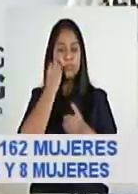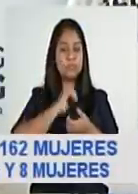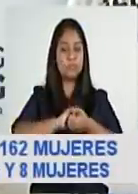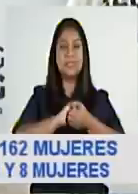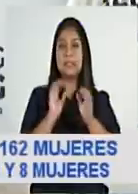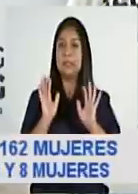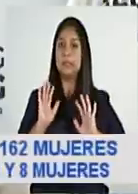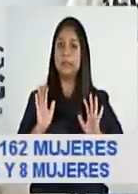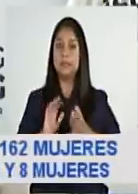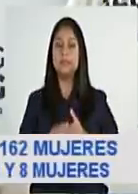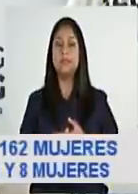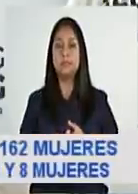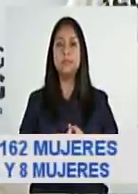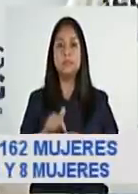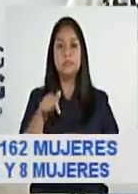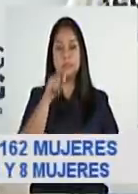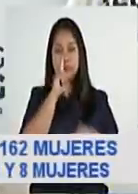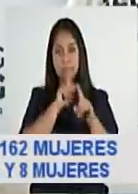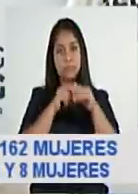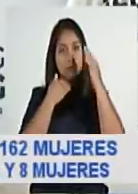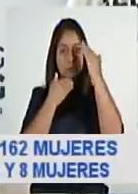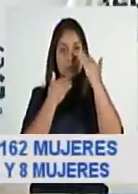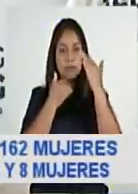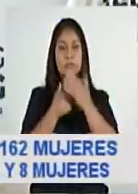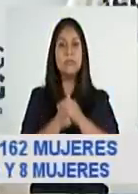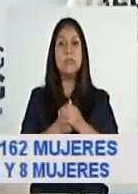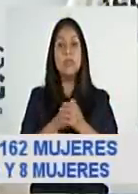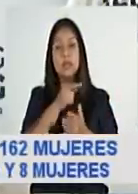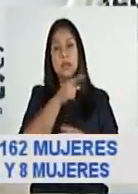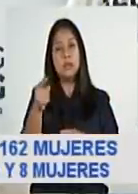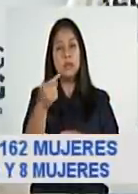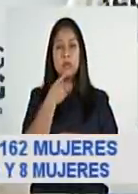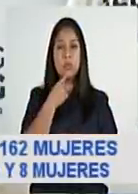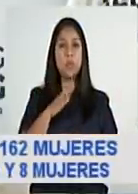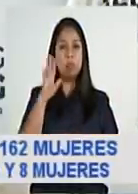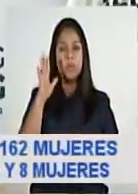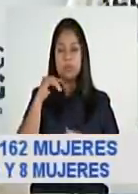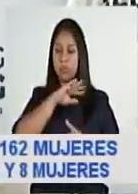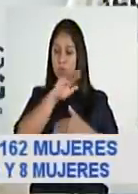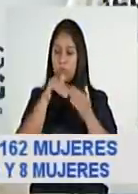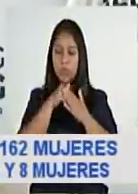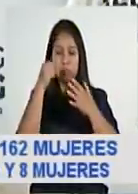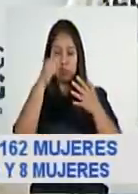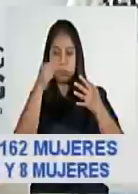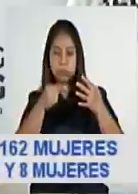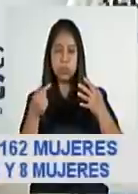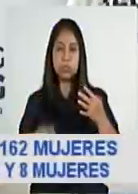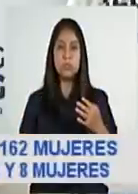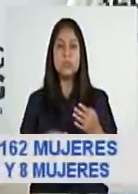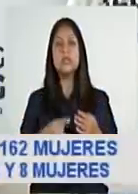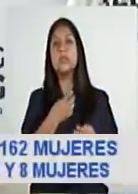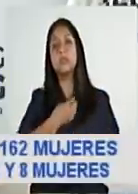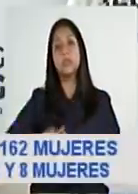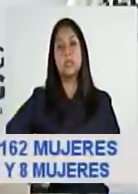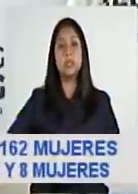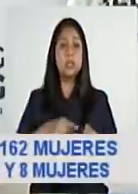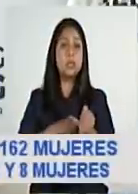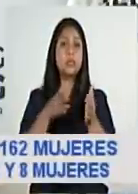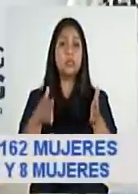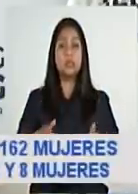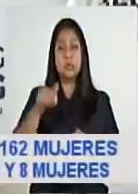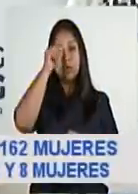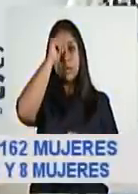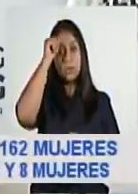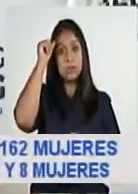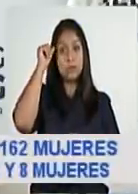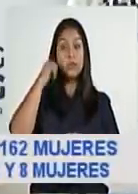saludarnos. Agradecemos también por cumplir todas las disposiciones del señor presidente de la República, el doctor